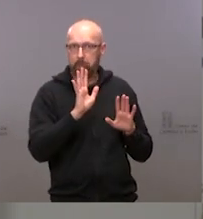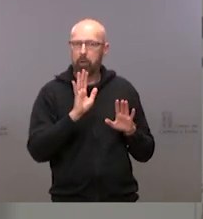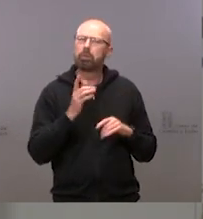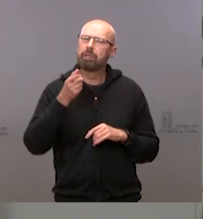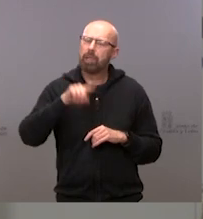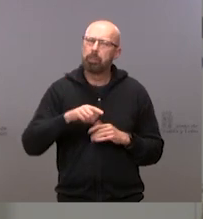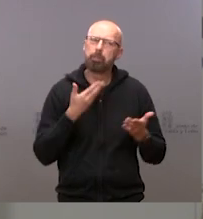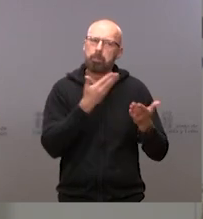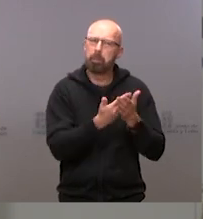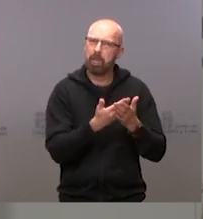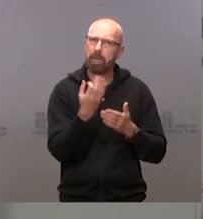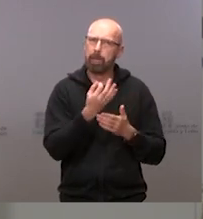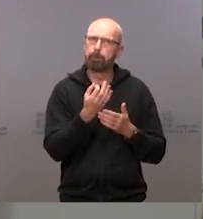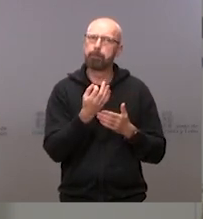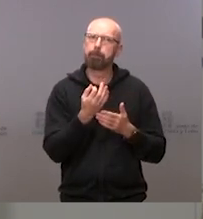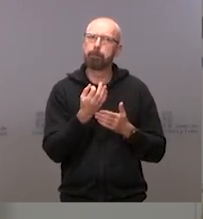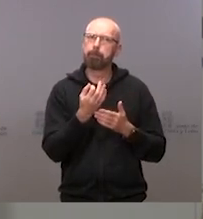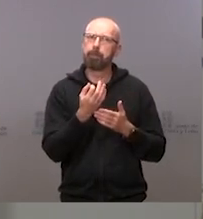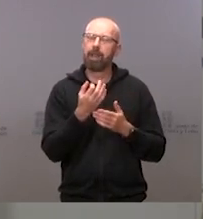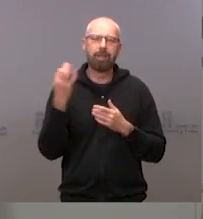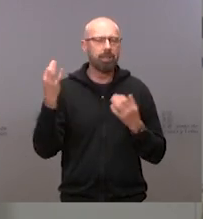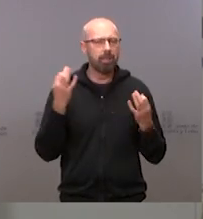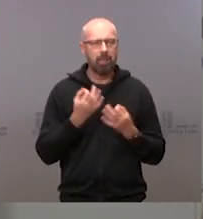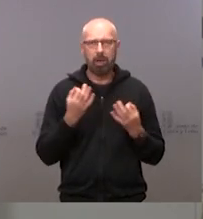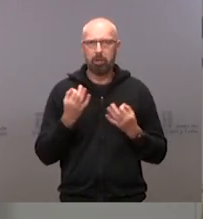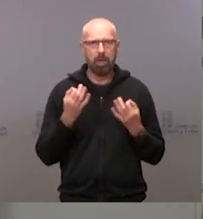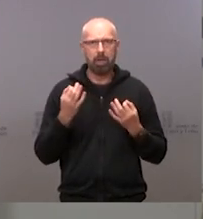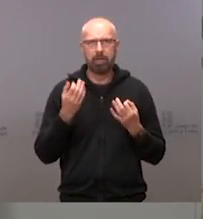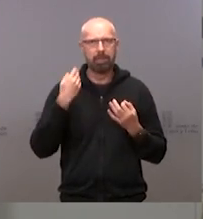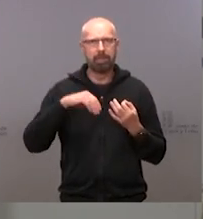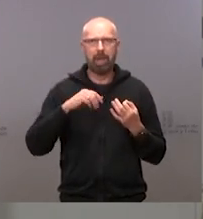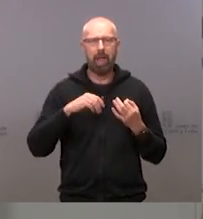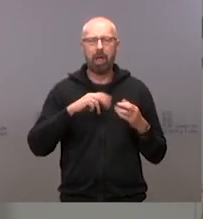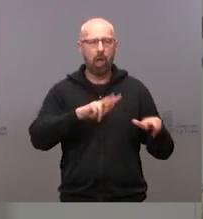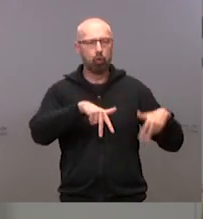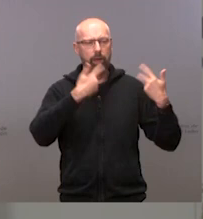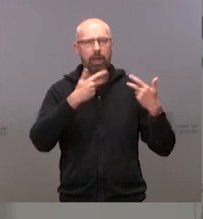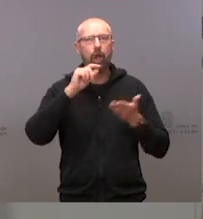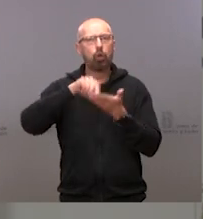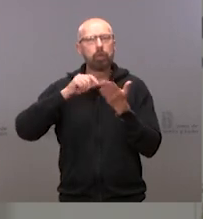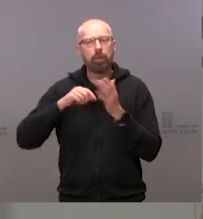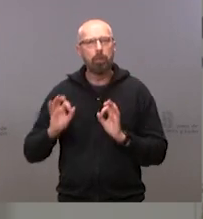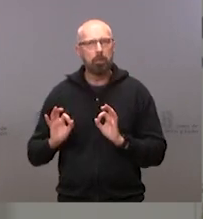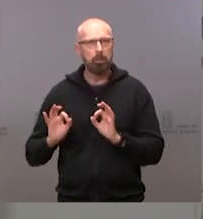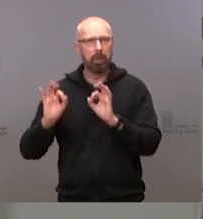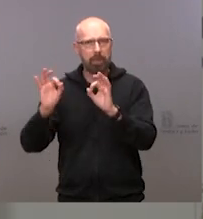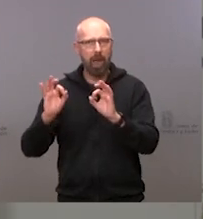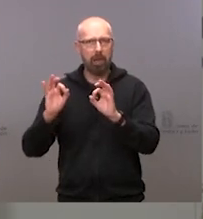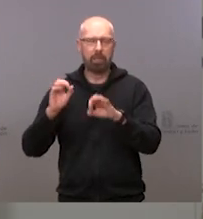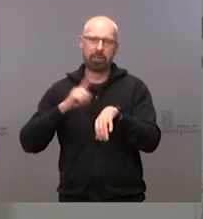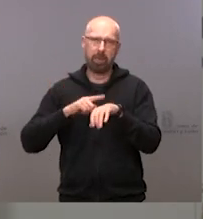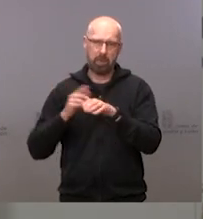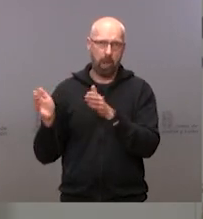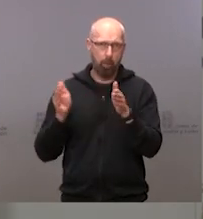hemos pedido por otro que se habilite la contratación de modo extraordinario y con carácter temporal